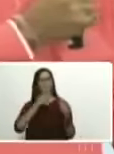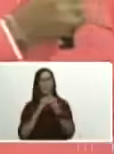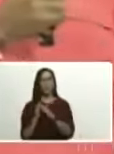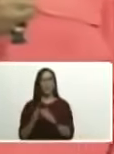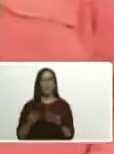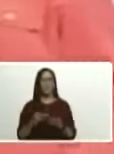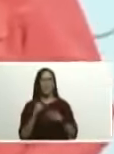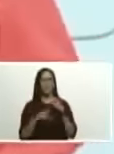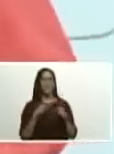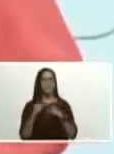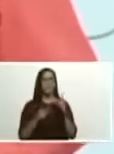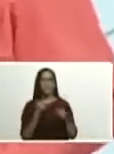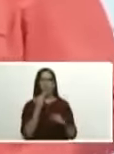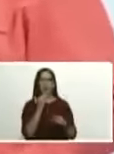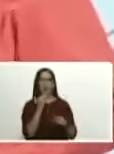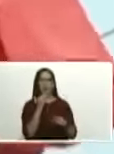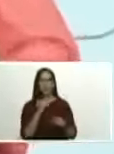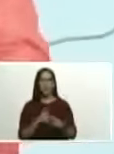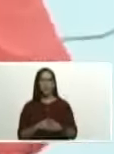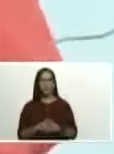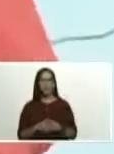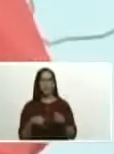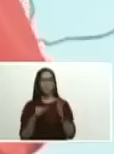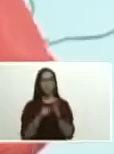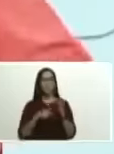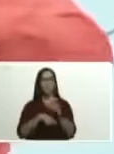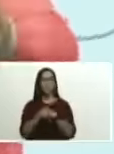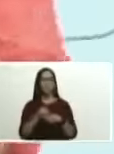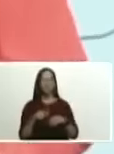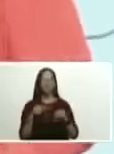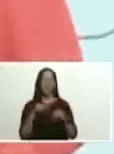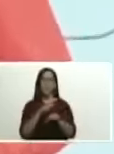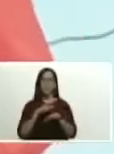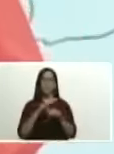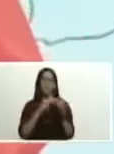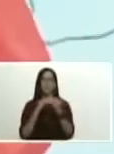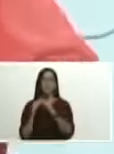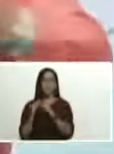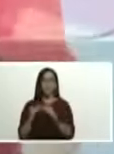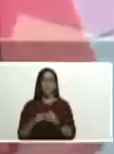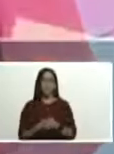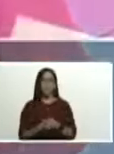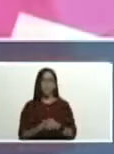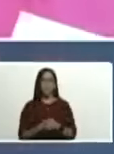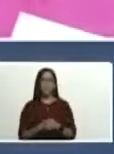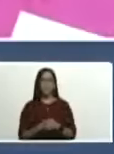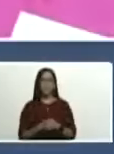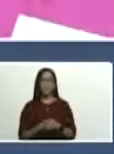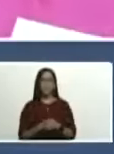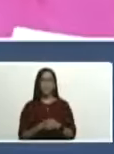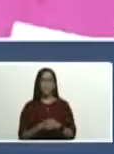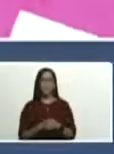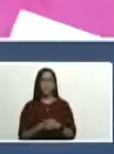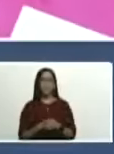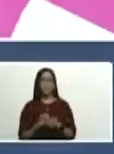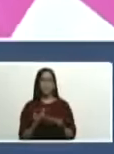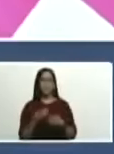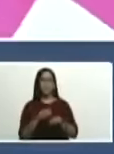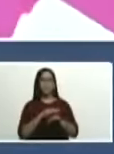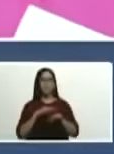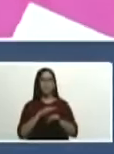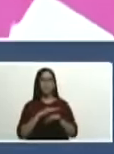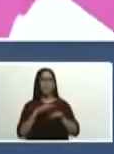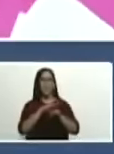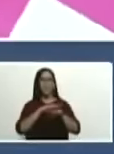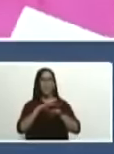que está produciendo algo. ¿Dónde llego? Con el Ministerio de Comunas, presidente. Con ¿quién ellos me para? El Ministerio, ¿quién me